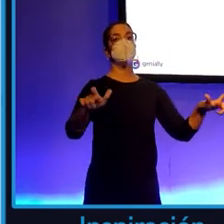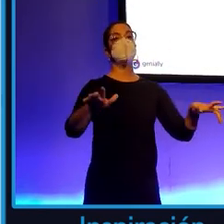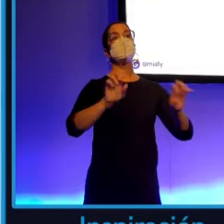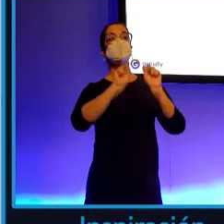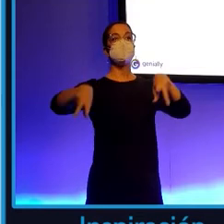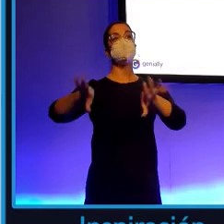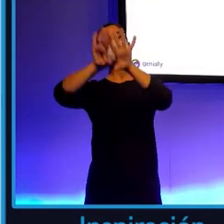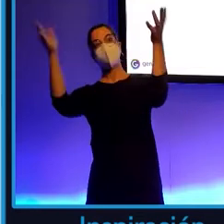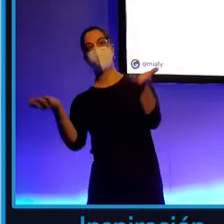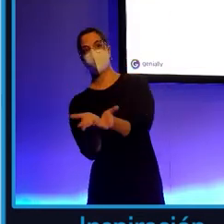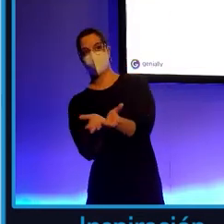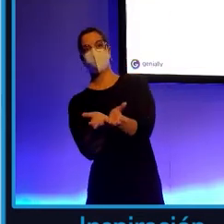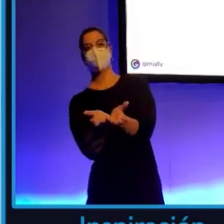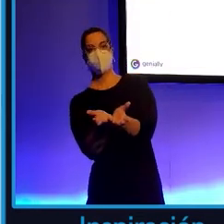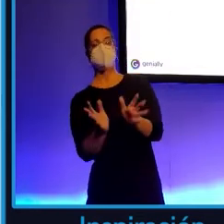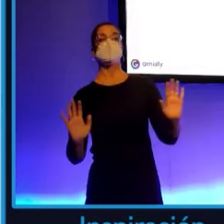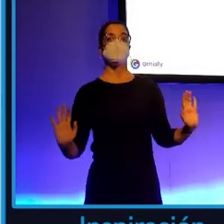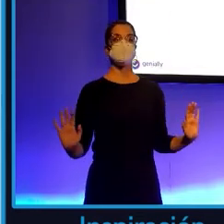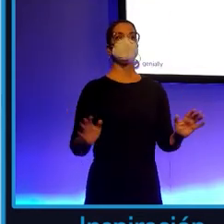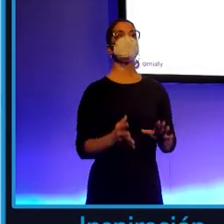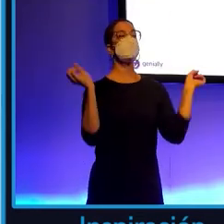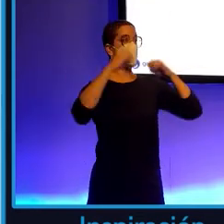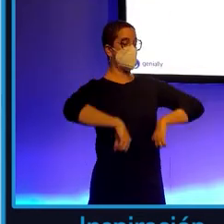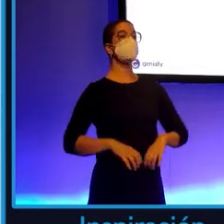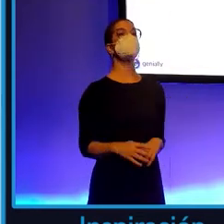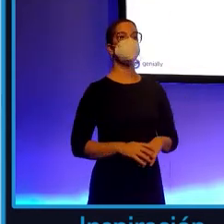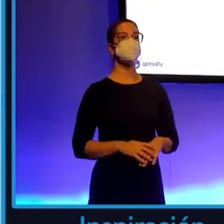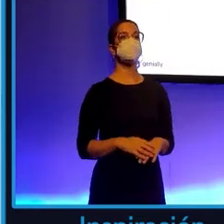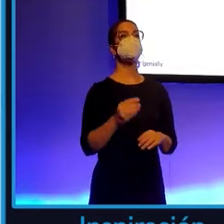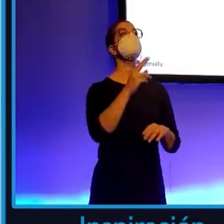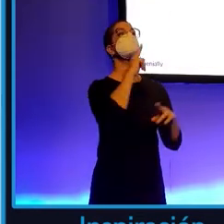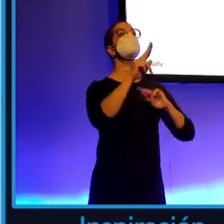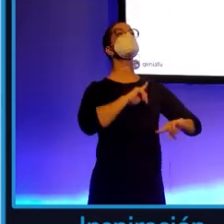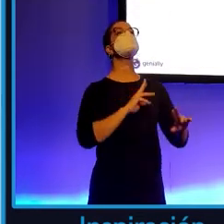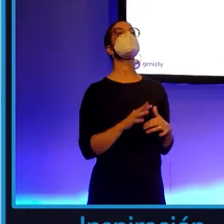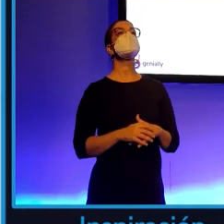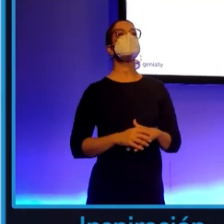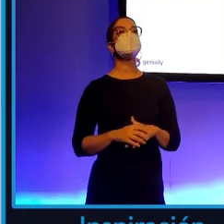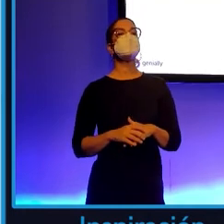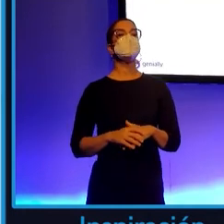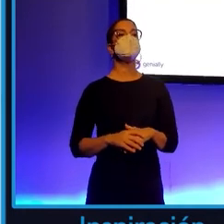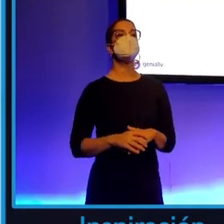mejor para la humanidad y peor para el planeta de acuerdo más preguntas respuestas